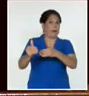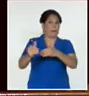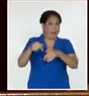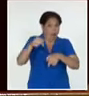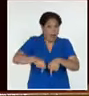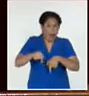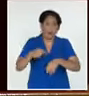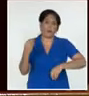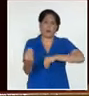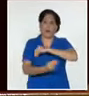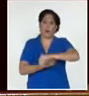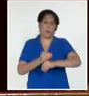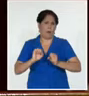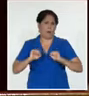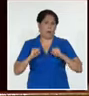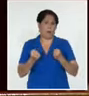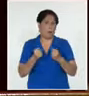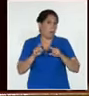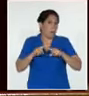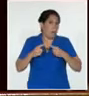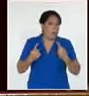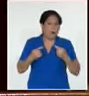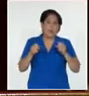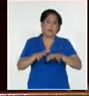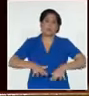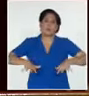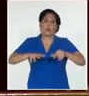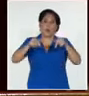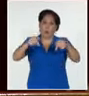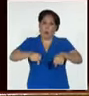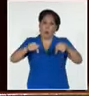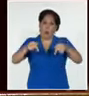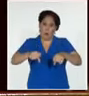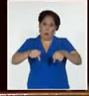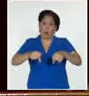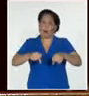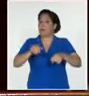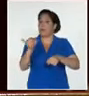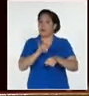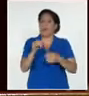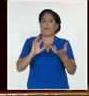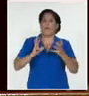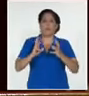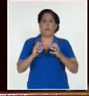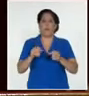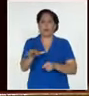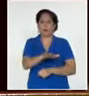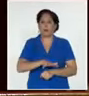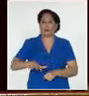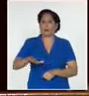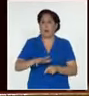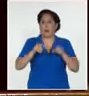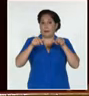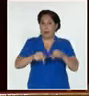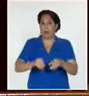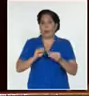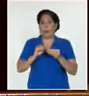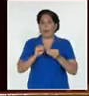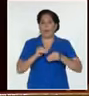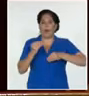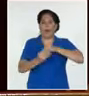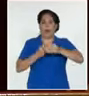dinamizar teniendo en cuenta la actual situación y las dinámicas sociales contemporáneas.